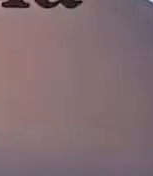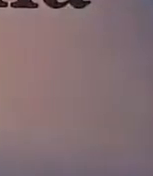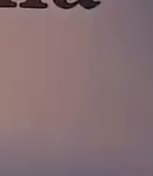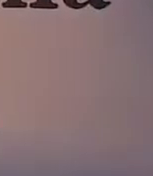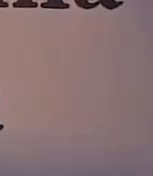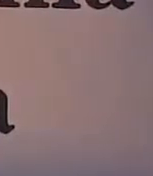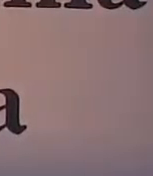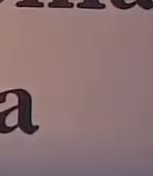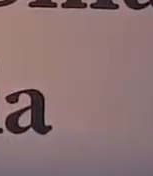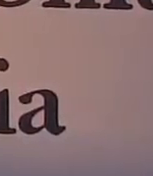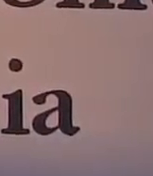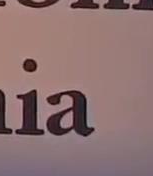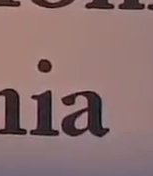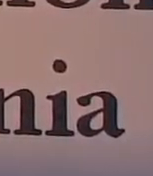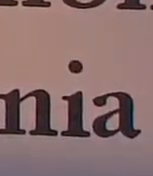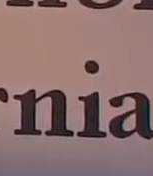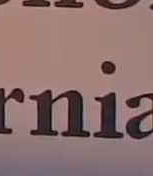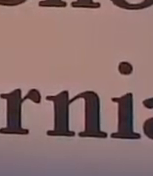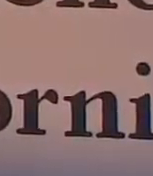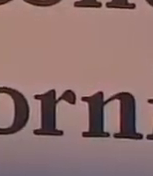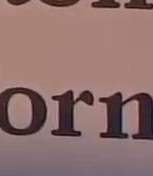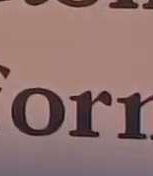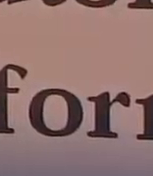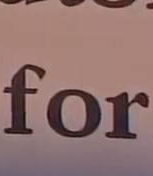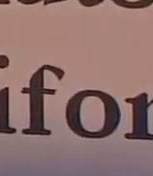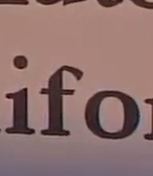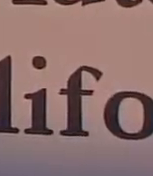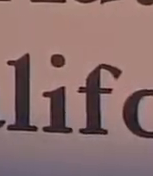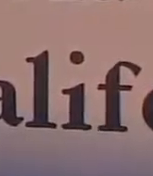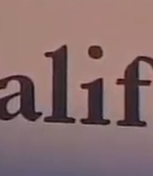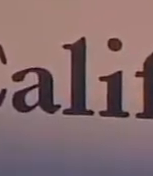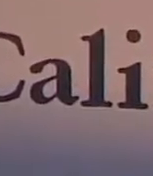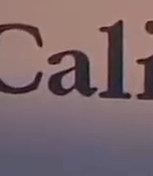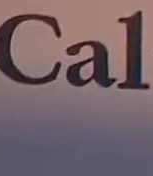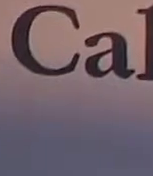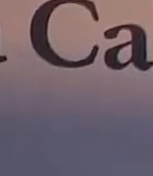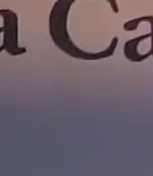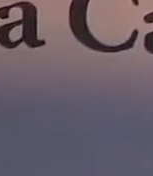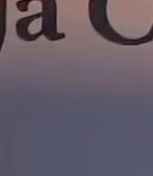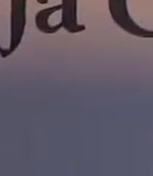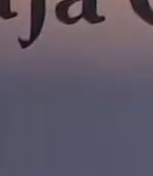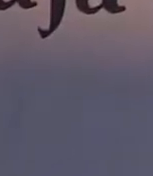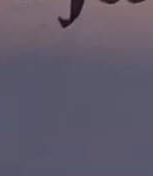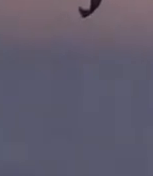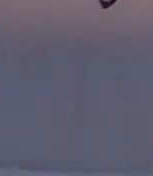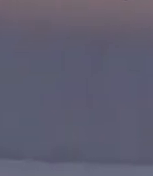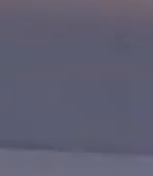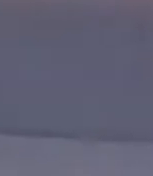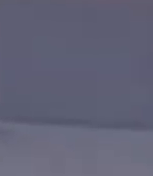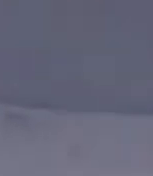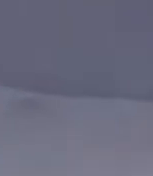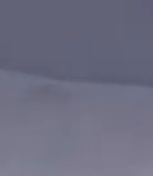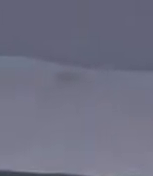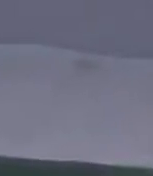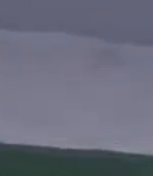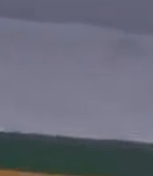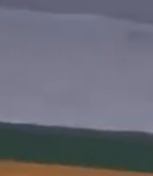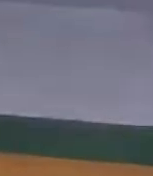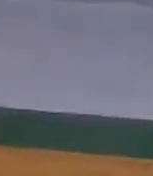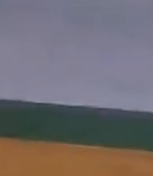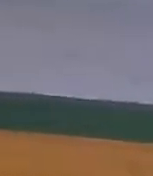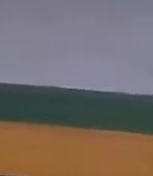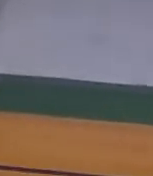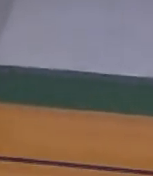televisión el segundo debate presidencial realizado este fin de semana en la Universidad Autónoma de Baja California, Campus